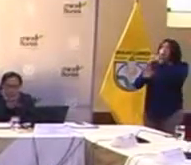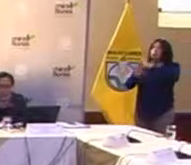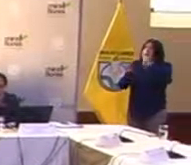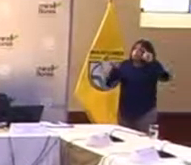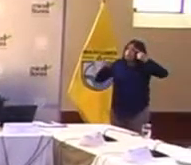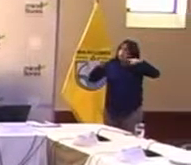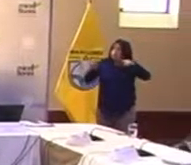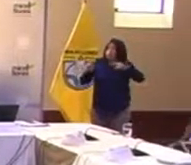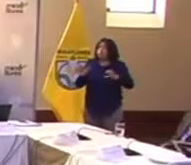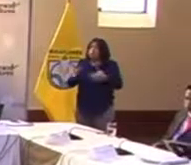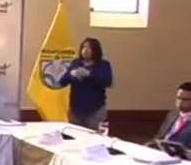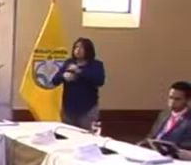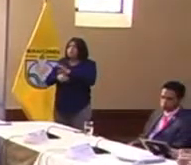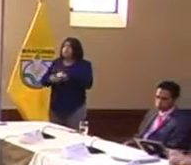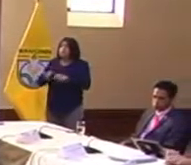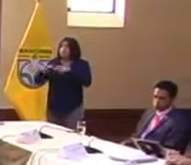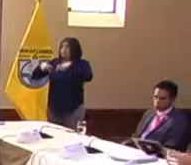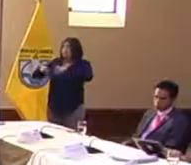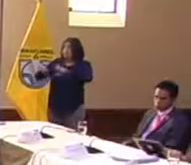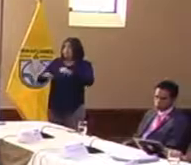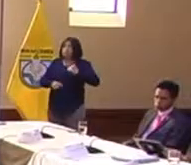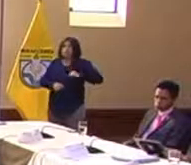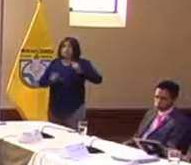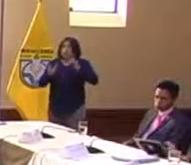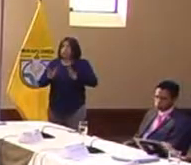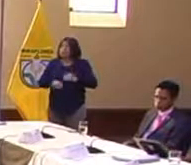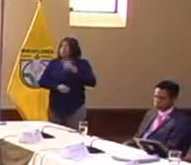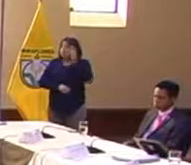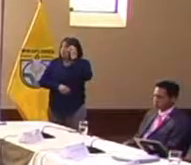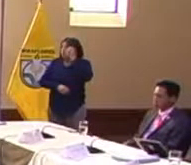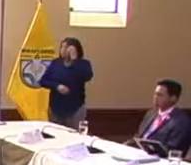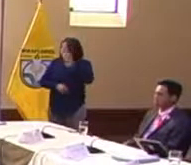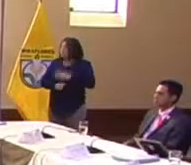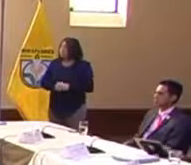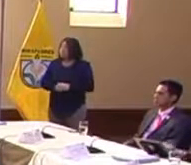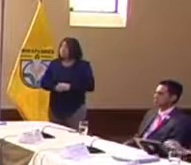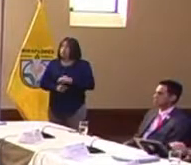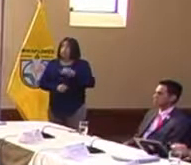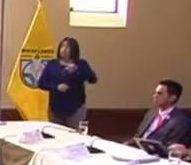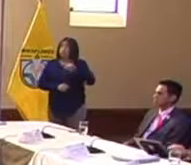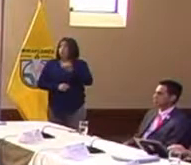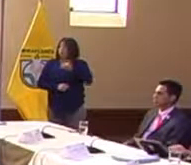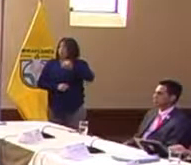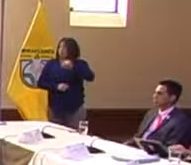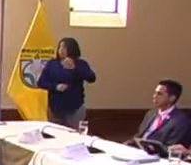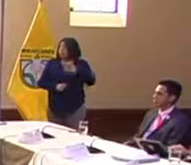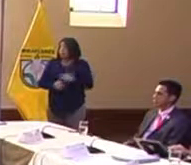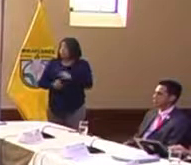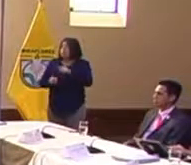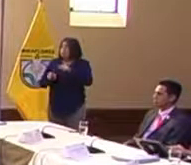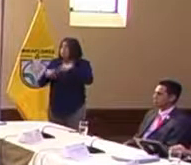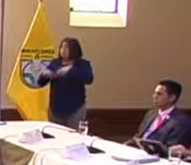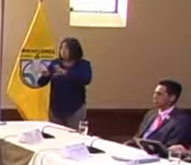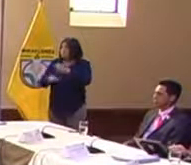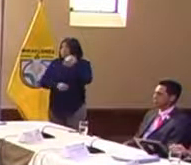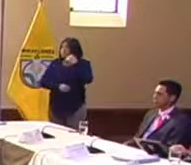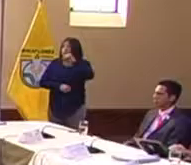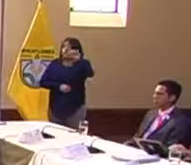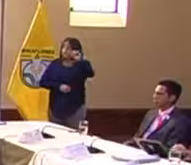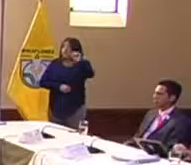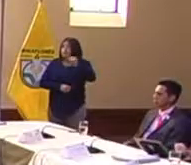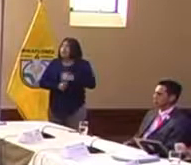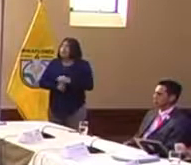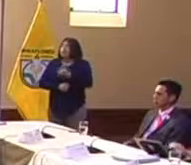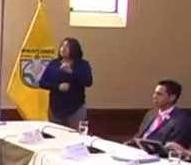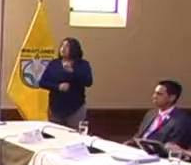de acuerdo de consejo que apruebe la licencia del alcalde de Miraflores, Jorge Vicente Martín Muñoz Wells, y autoriza su viaje a la ciudad de